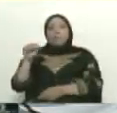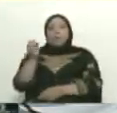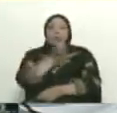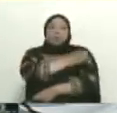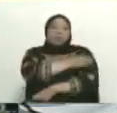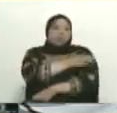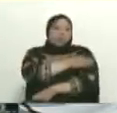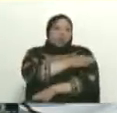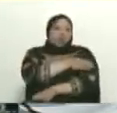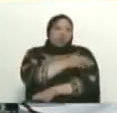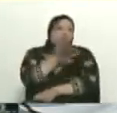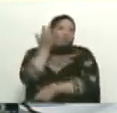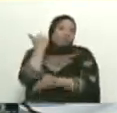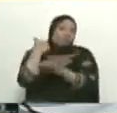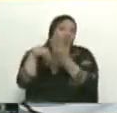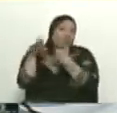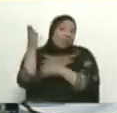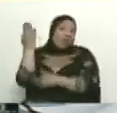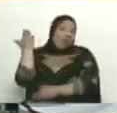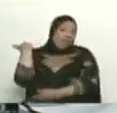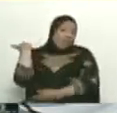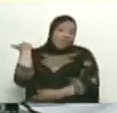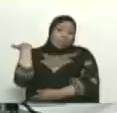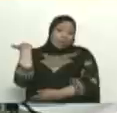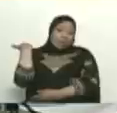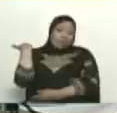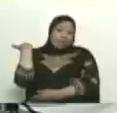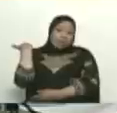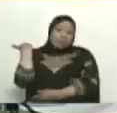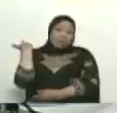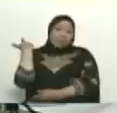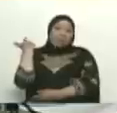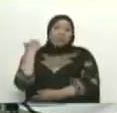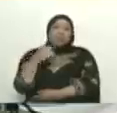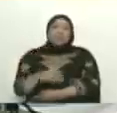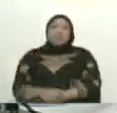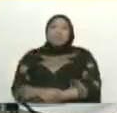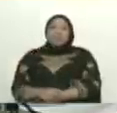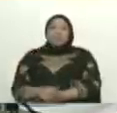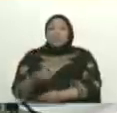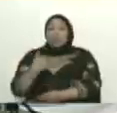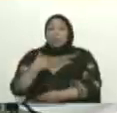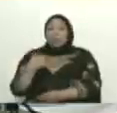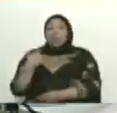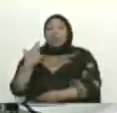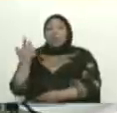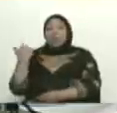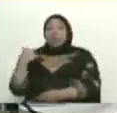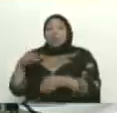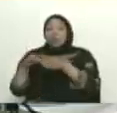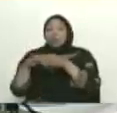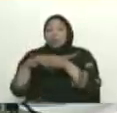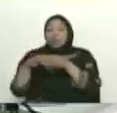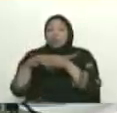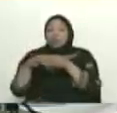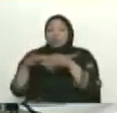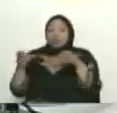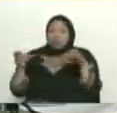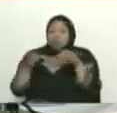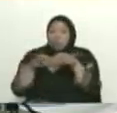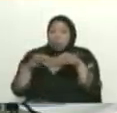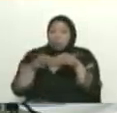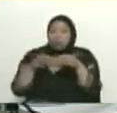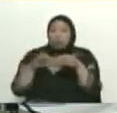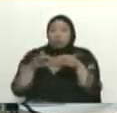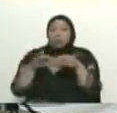No, lo estoy diciendo con pruebas. No es que la Liga Socialista tuviera muchos votos. Y en esa mesa, en ese